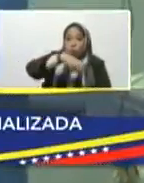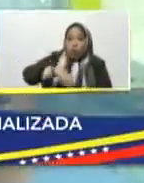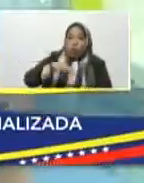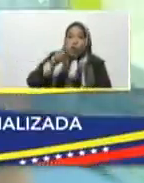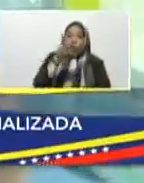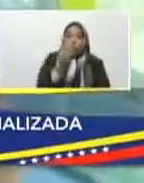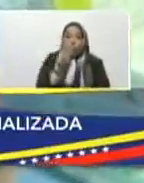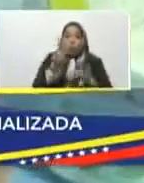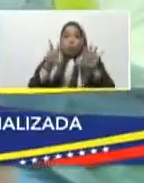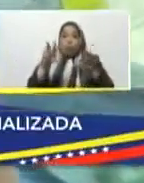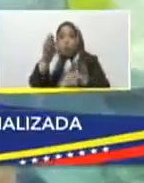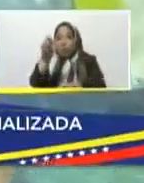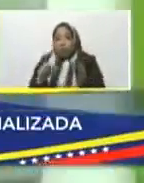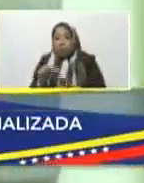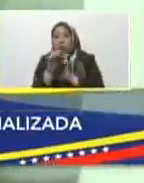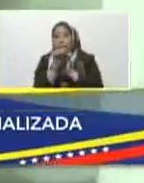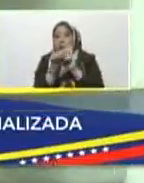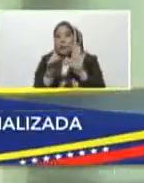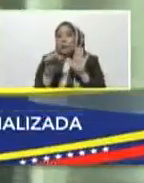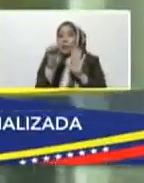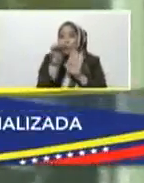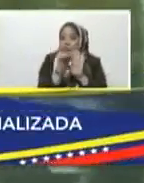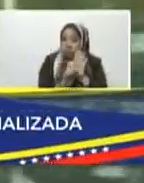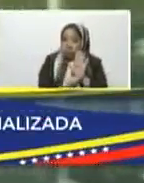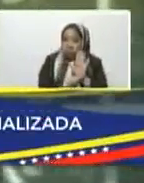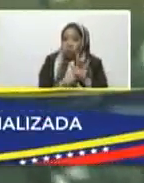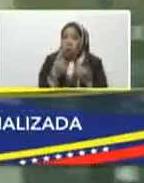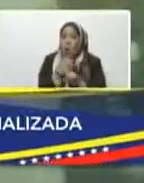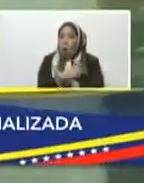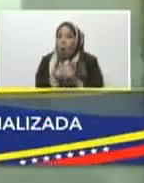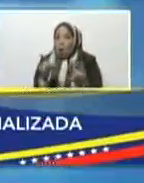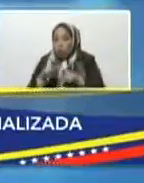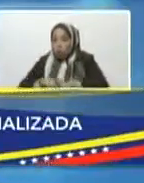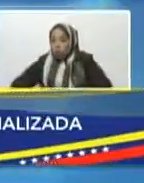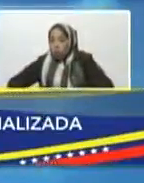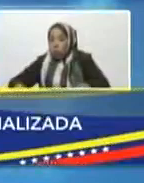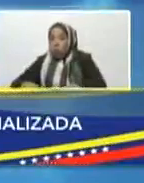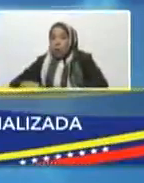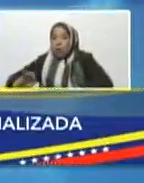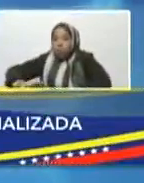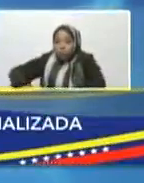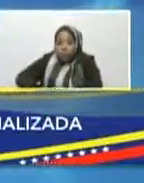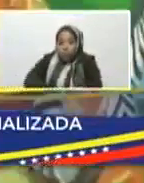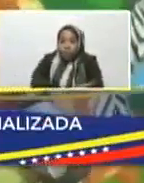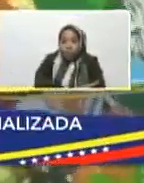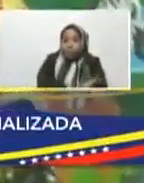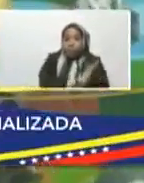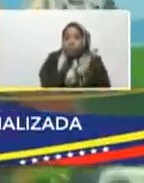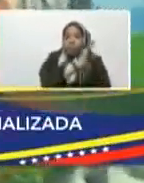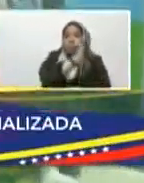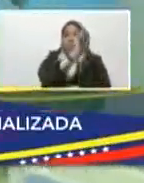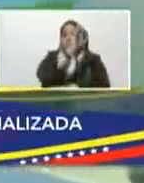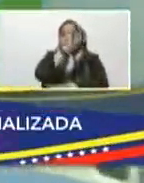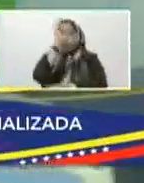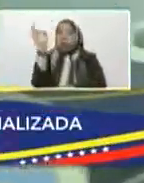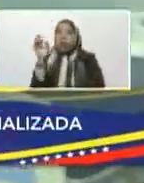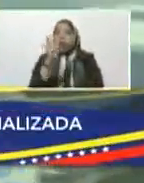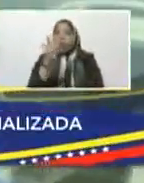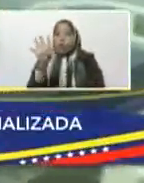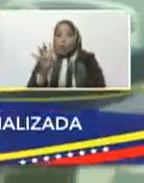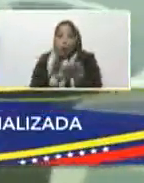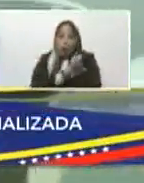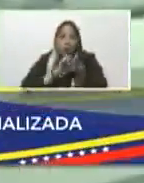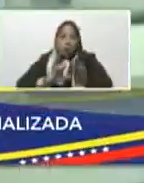270 intervenciones. Ahora aquí vamos a tener otro quirófano 24 horas. Este impacta de manera directa en desconcentrar el